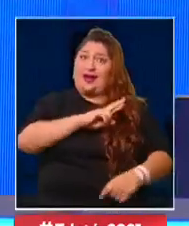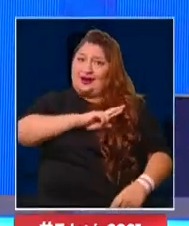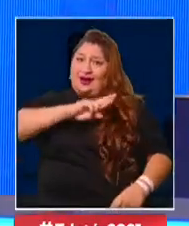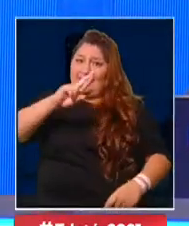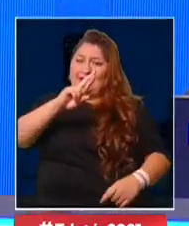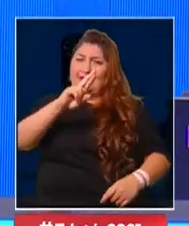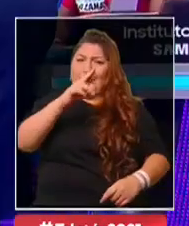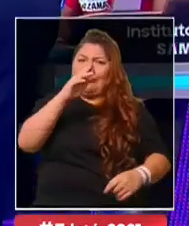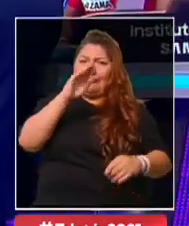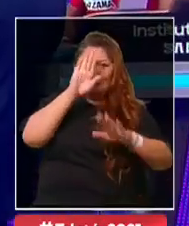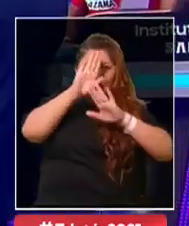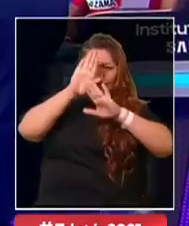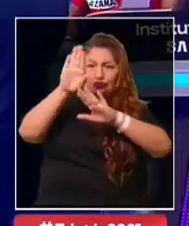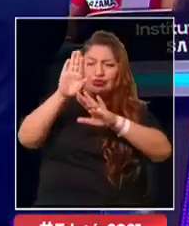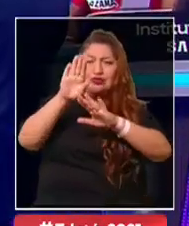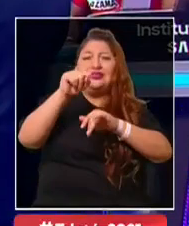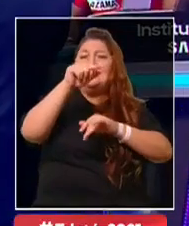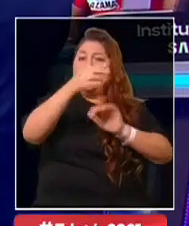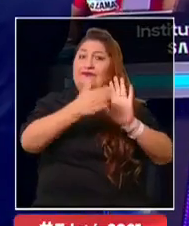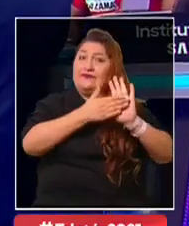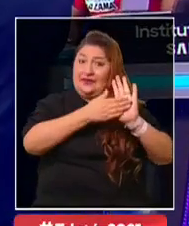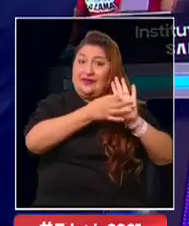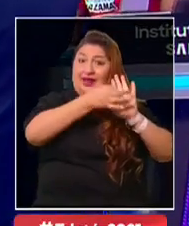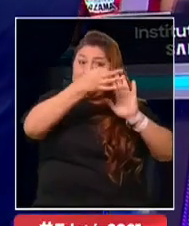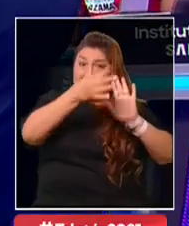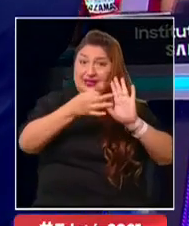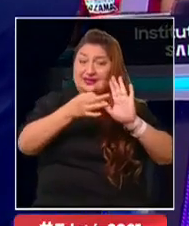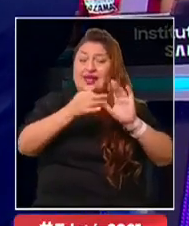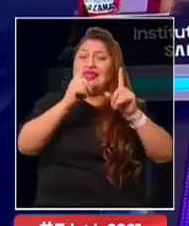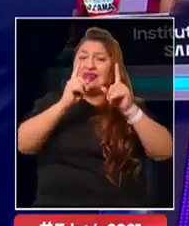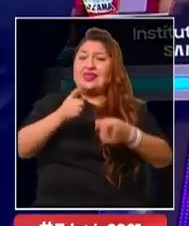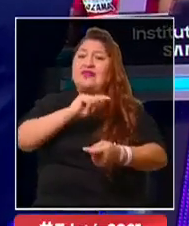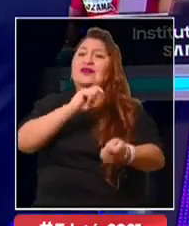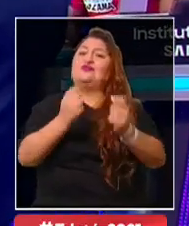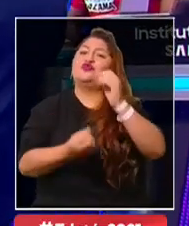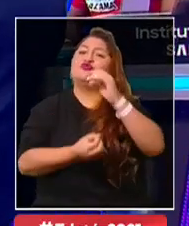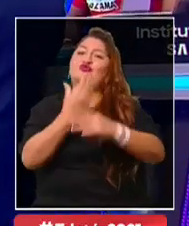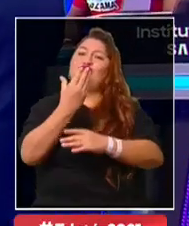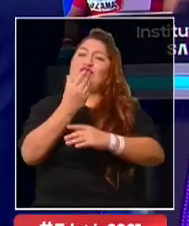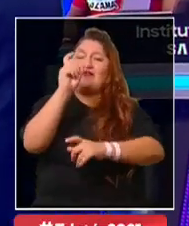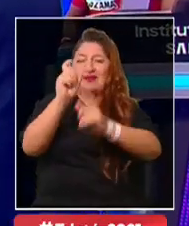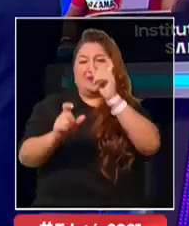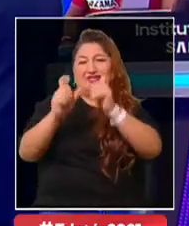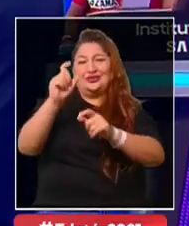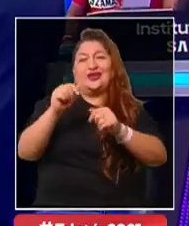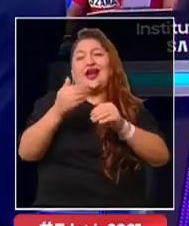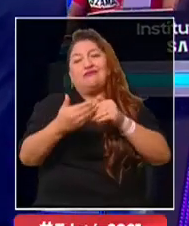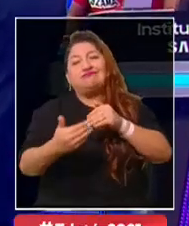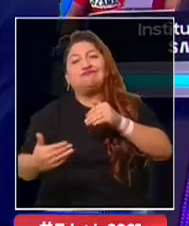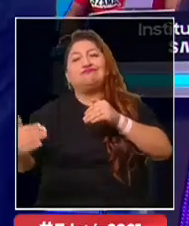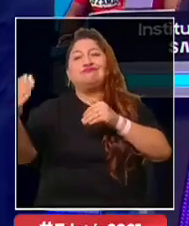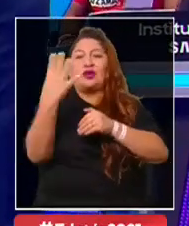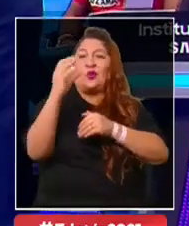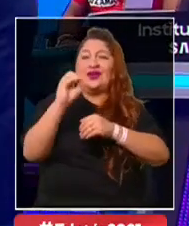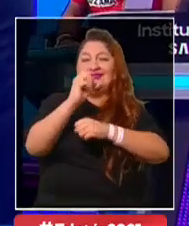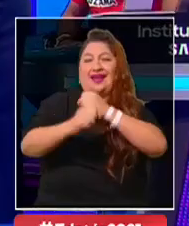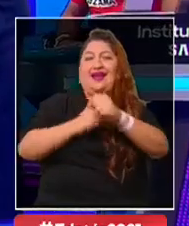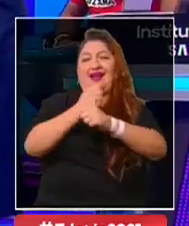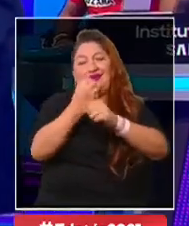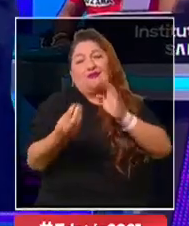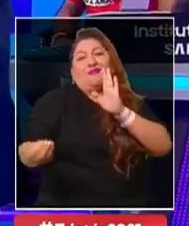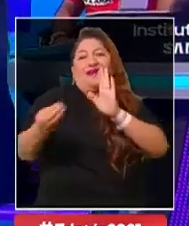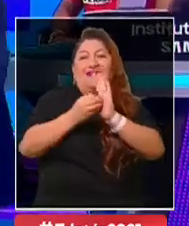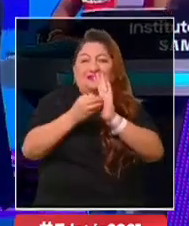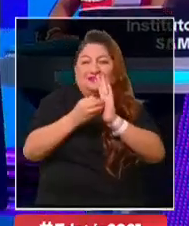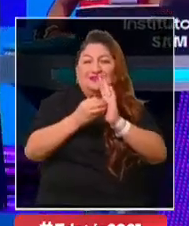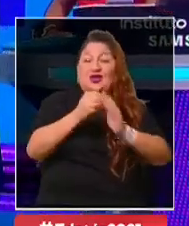que te quiero decir que esta nueva generación tiene que llevar la Teletón los próximos 40 años. Por lo tanto, todos estos